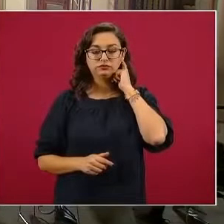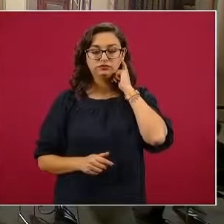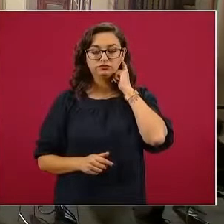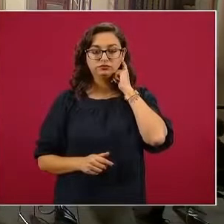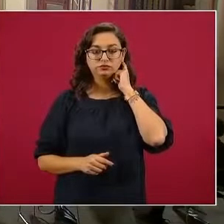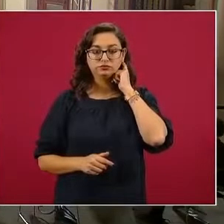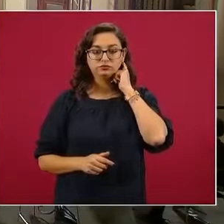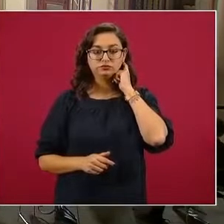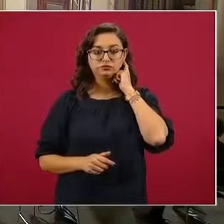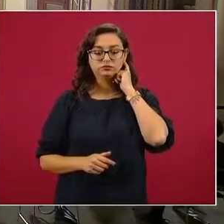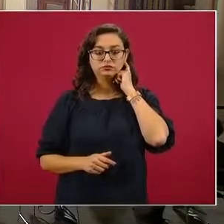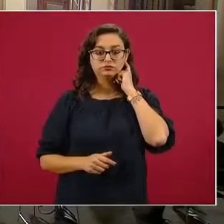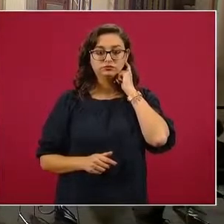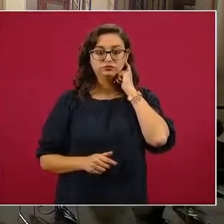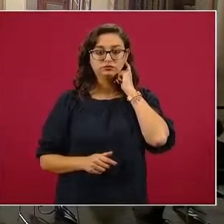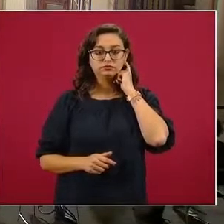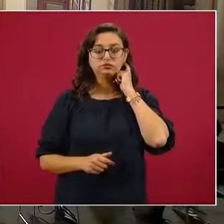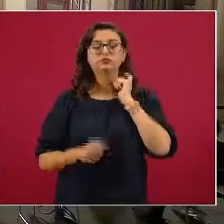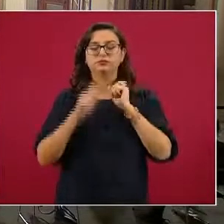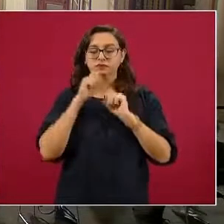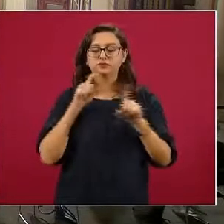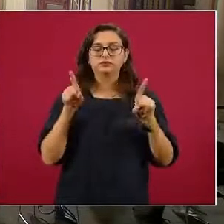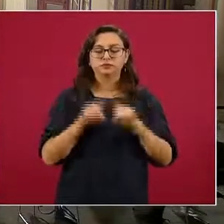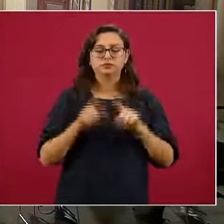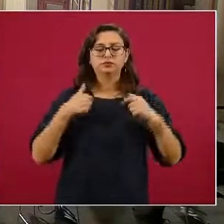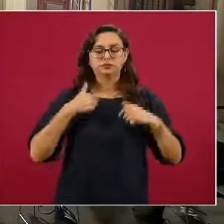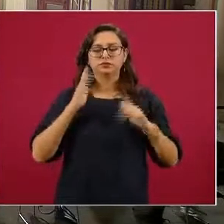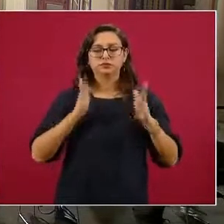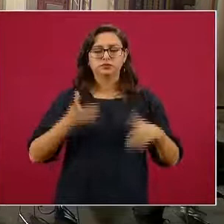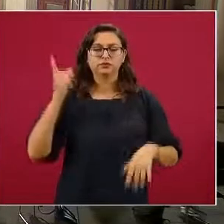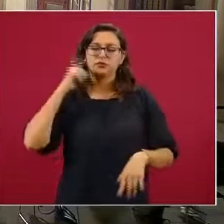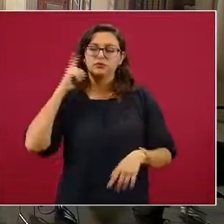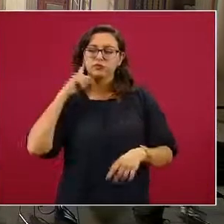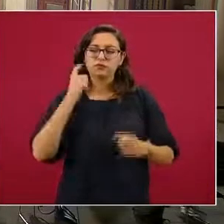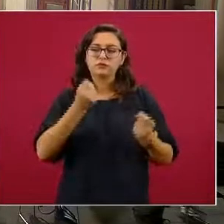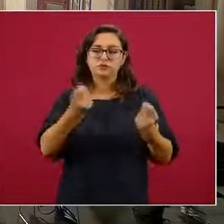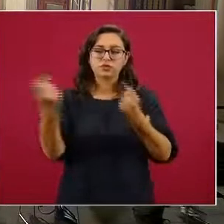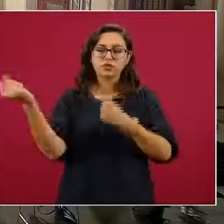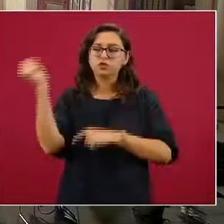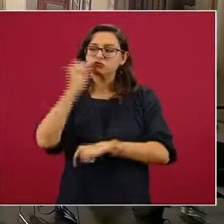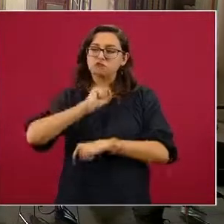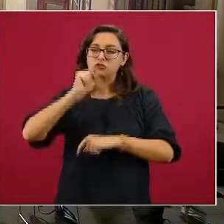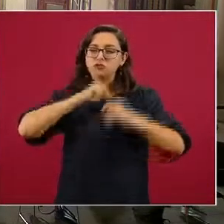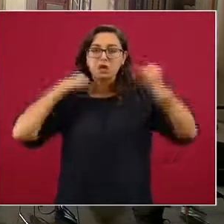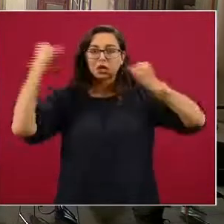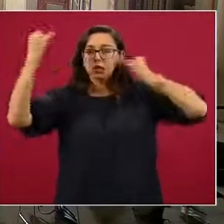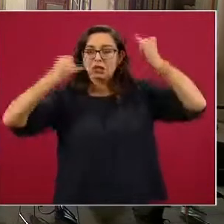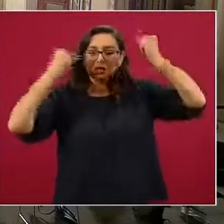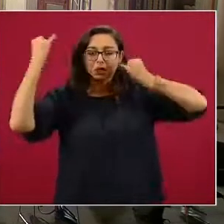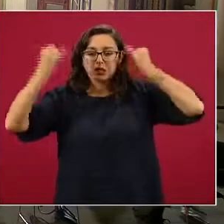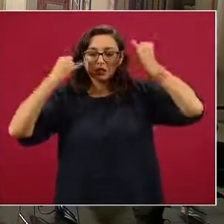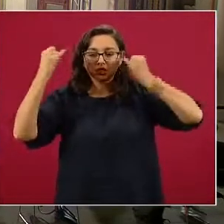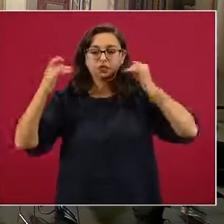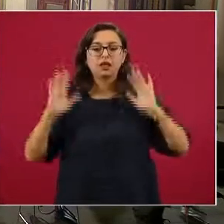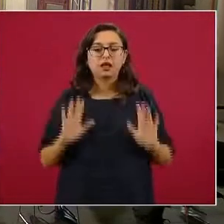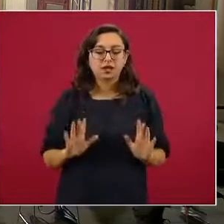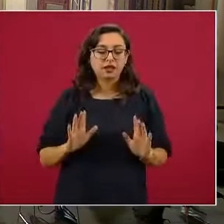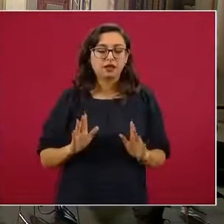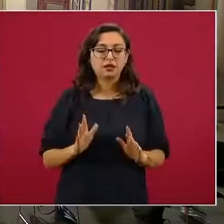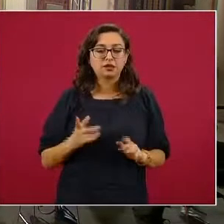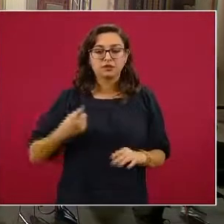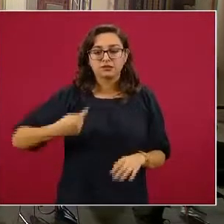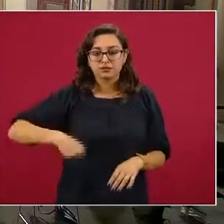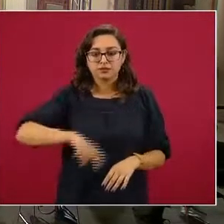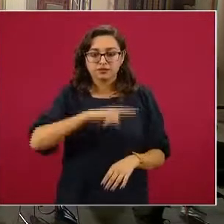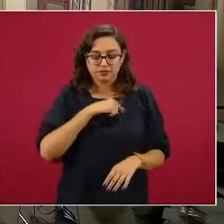anticipándome una especulación que ya vi que empezó en medios sociales y algunos medios de comunicación, de que aquí estábamos representando las muertes por